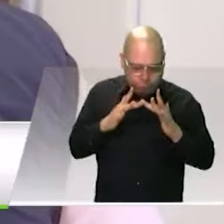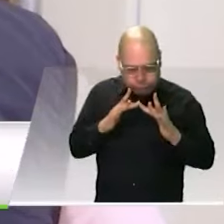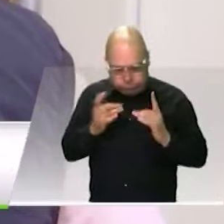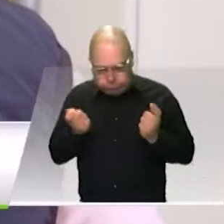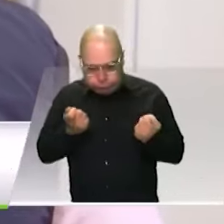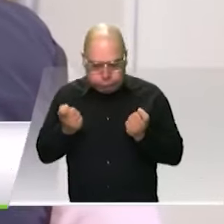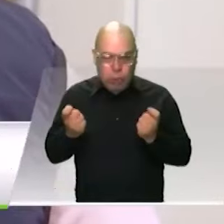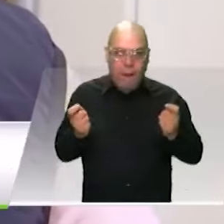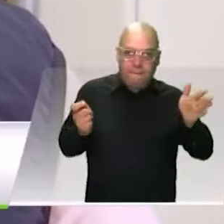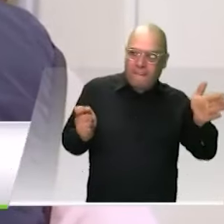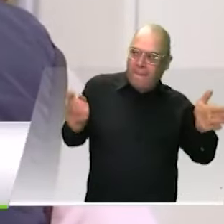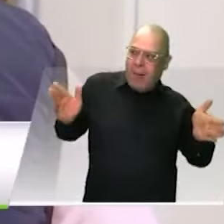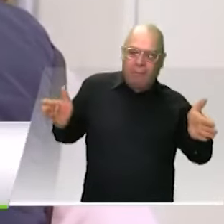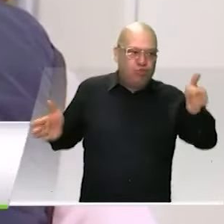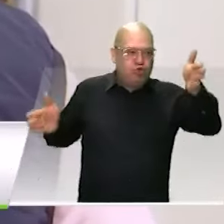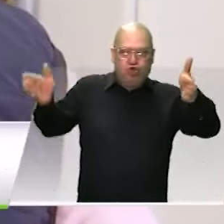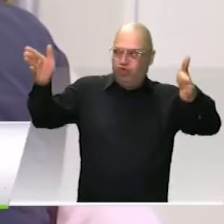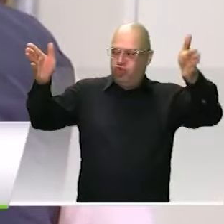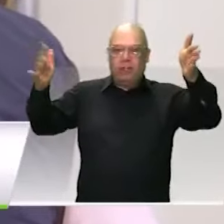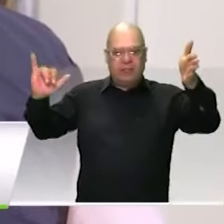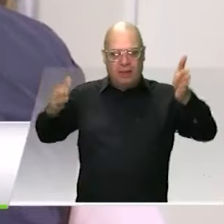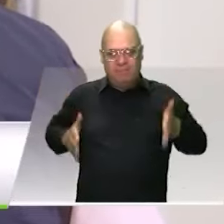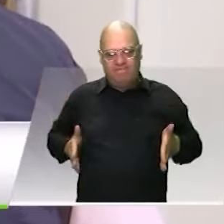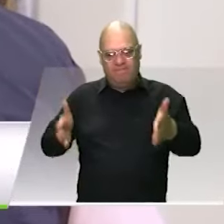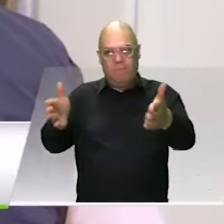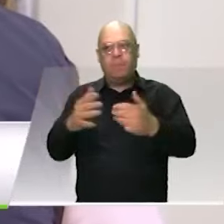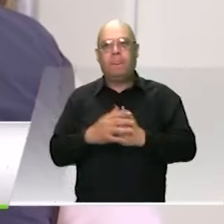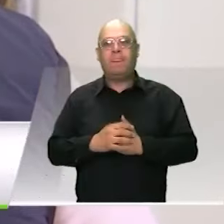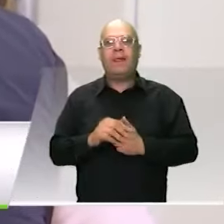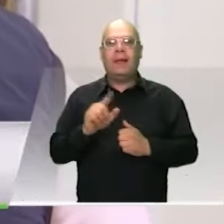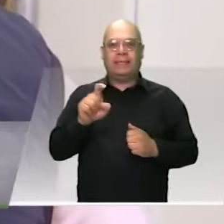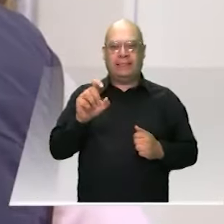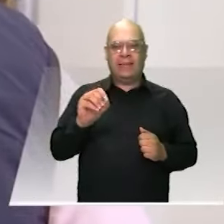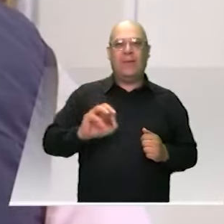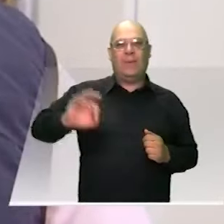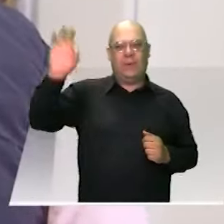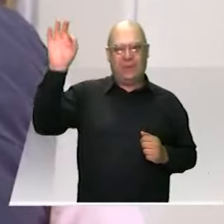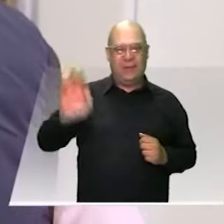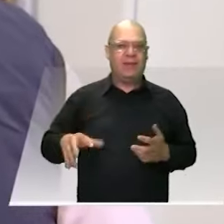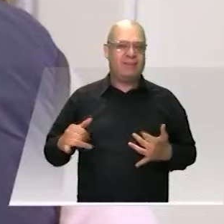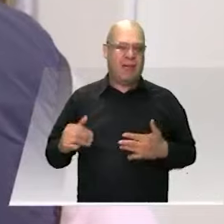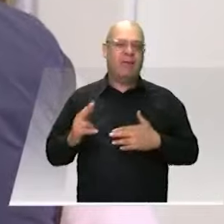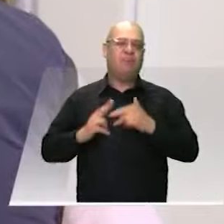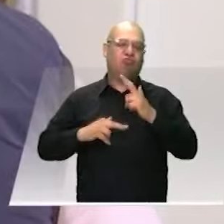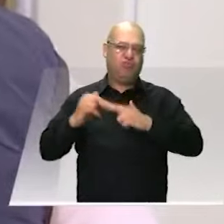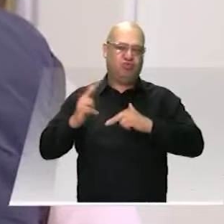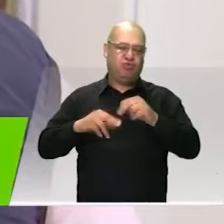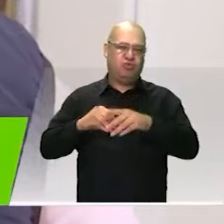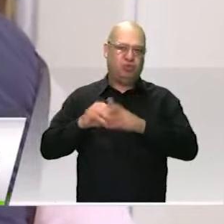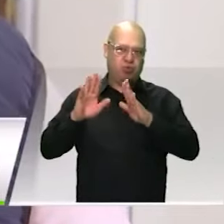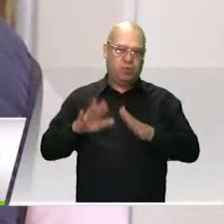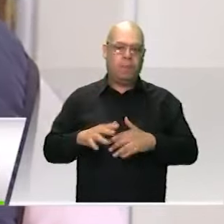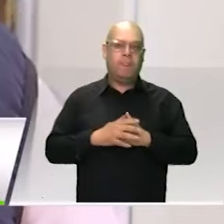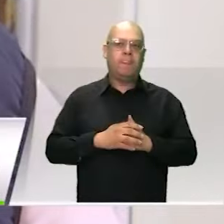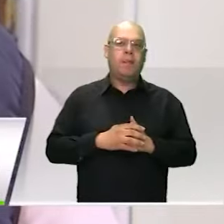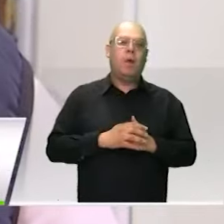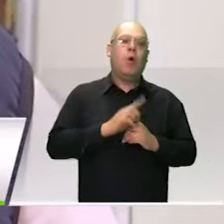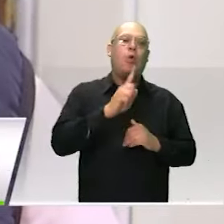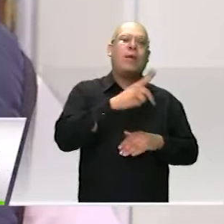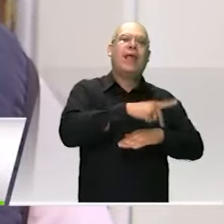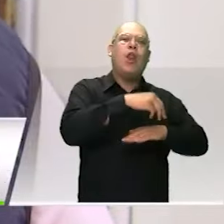de contención va en más de un 60 por de ejecución la obra que corresponde a un 1 km de